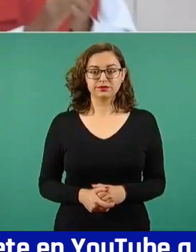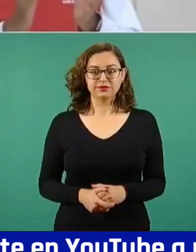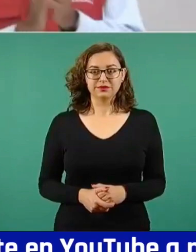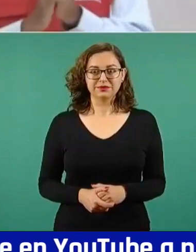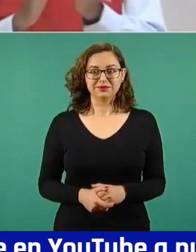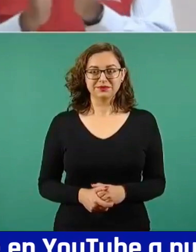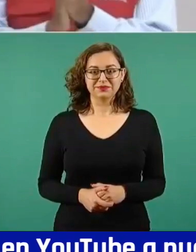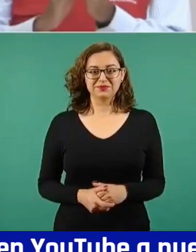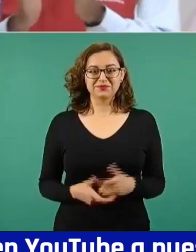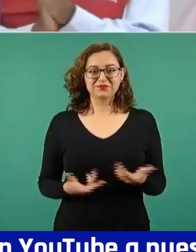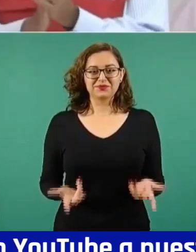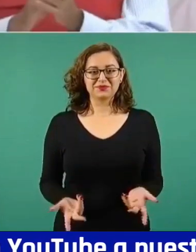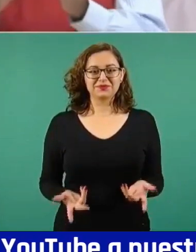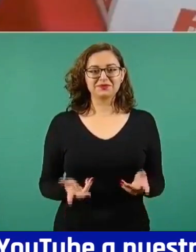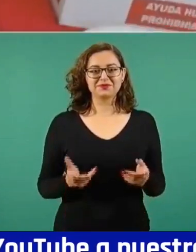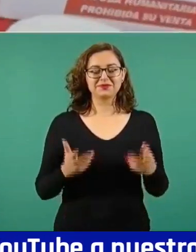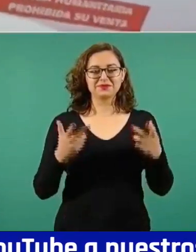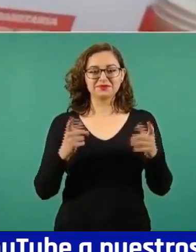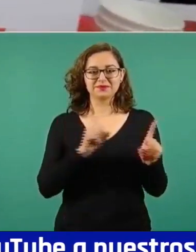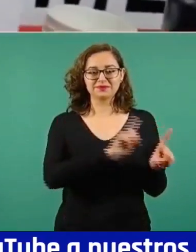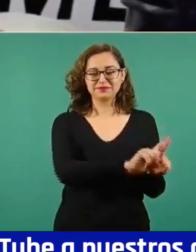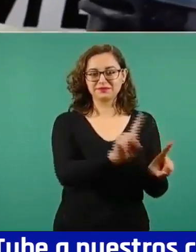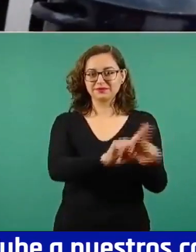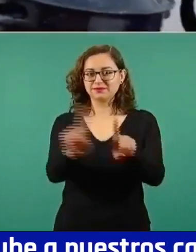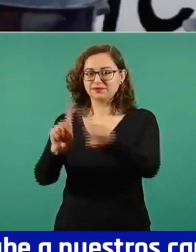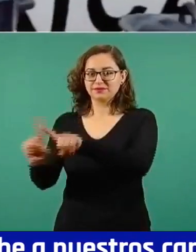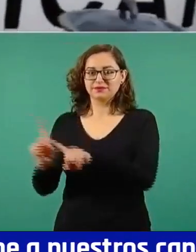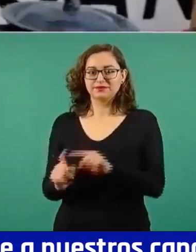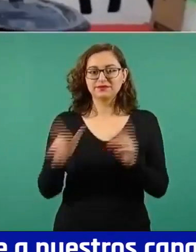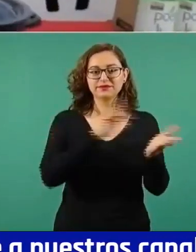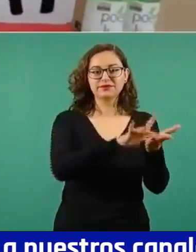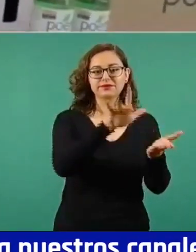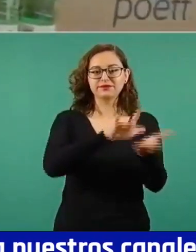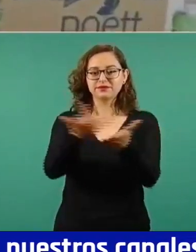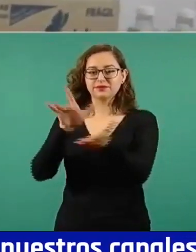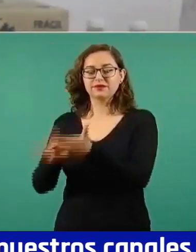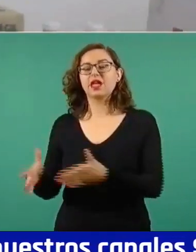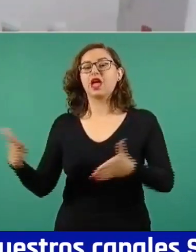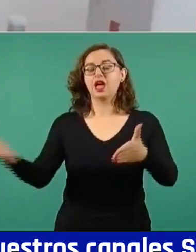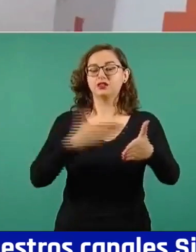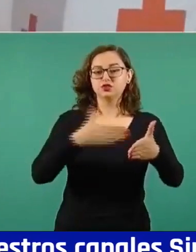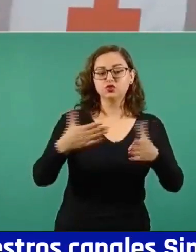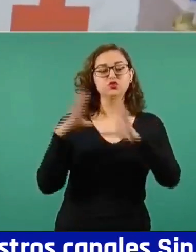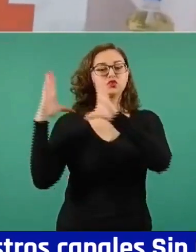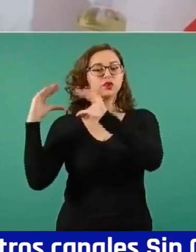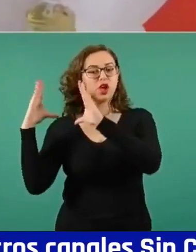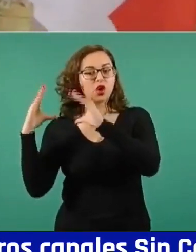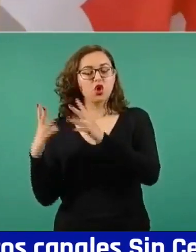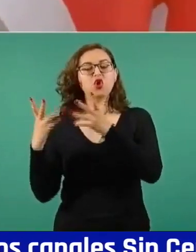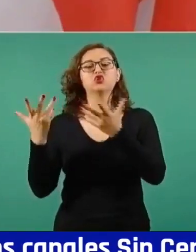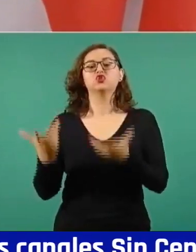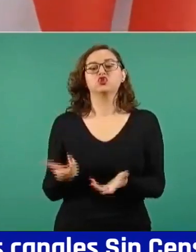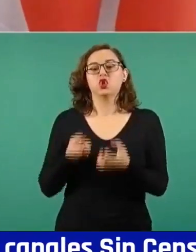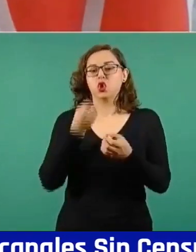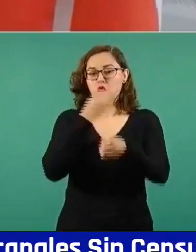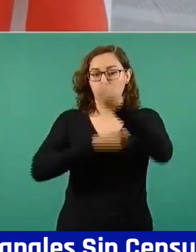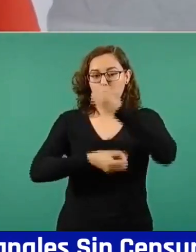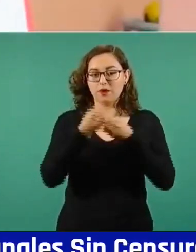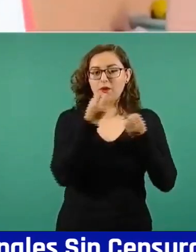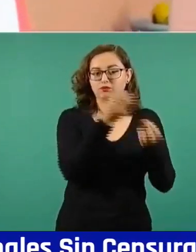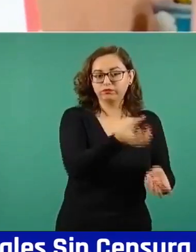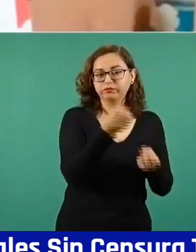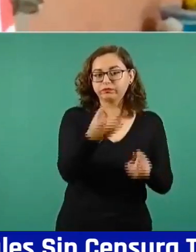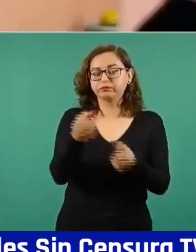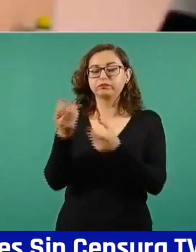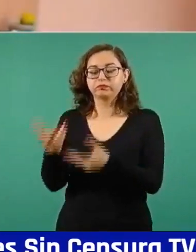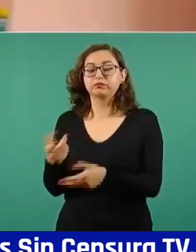En las diversas acciones humanitarias se entregaron estufas, colchones, cobijas, despensas y kits de cocina a